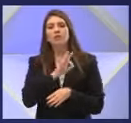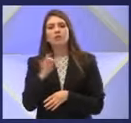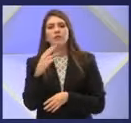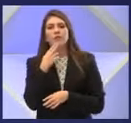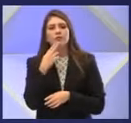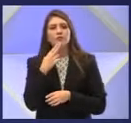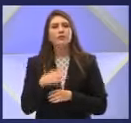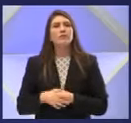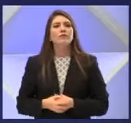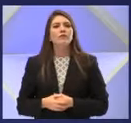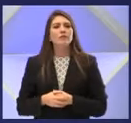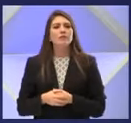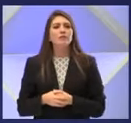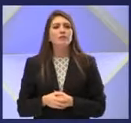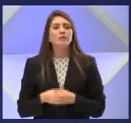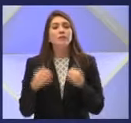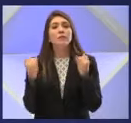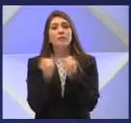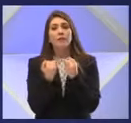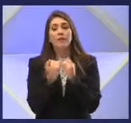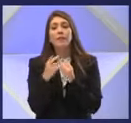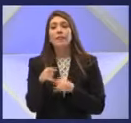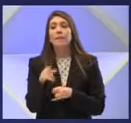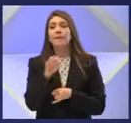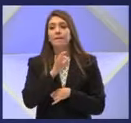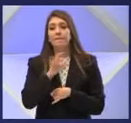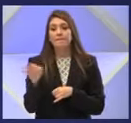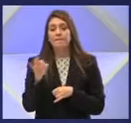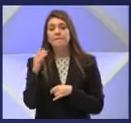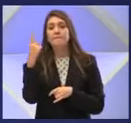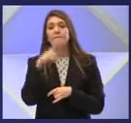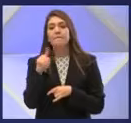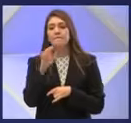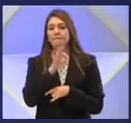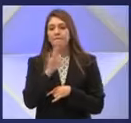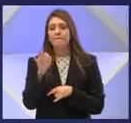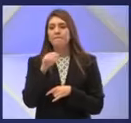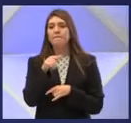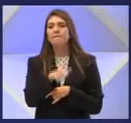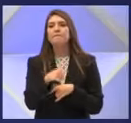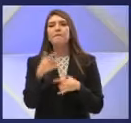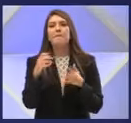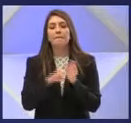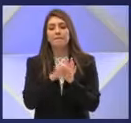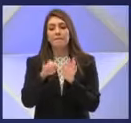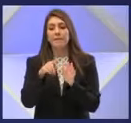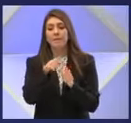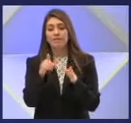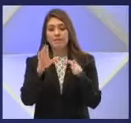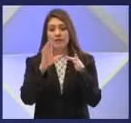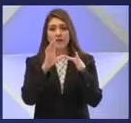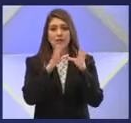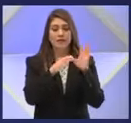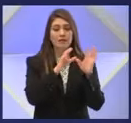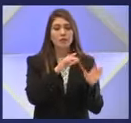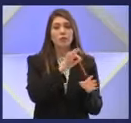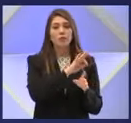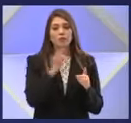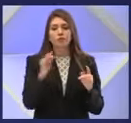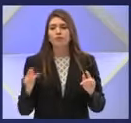tiene para que directamente podamos tener acceso al satélite desde